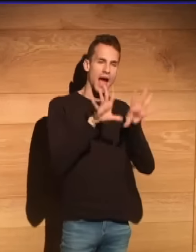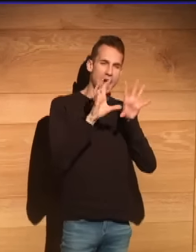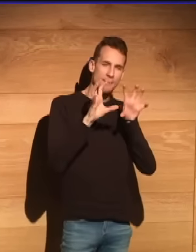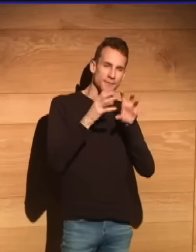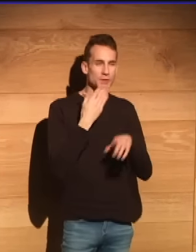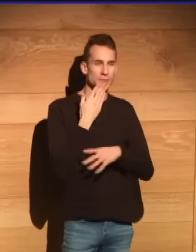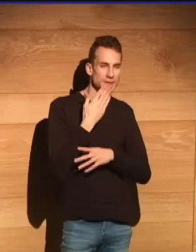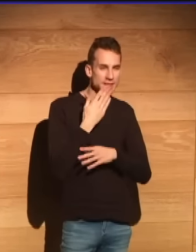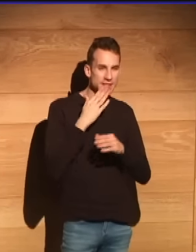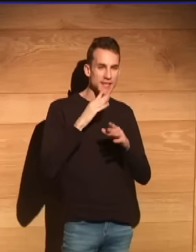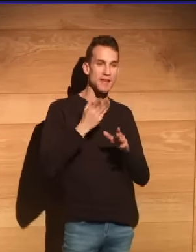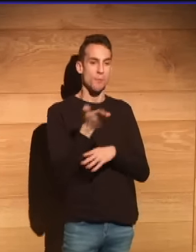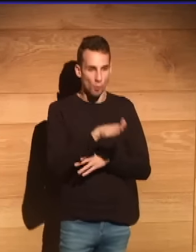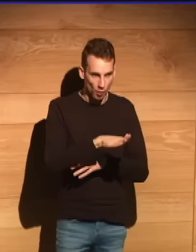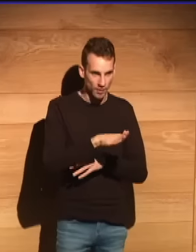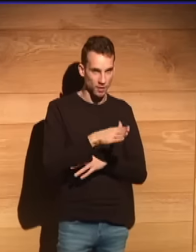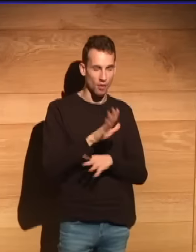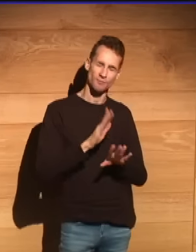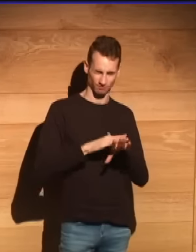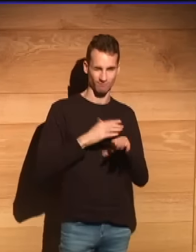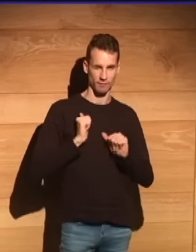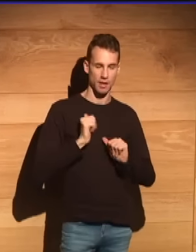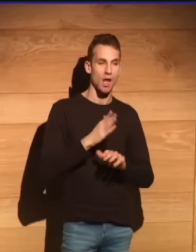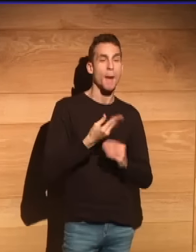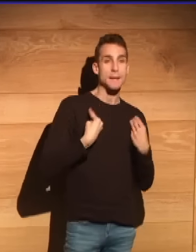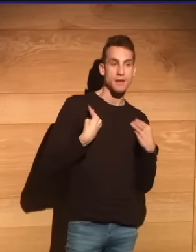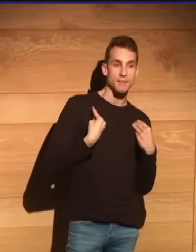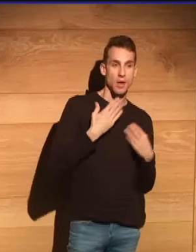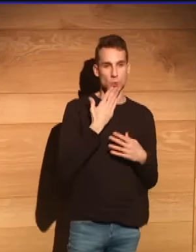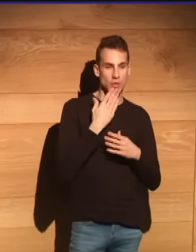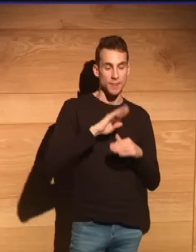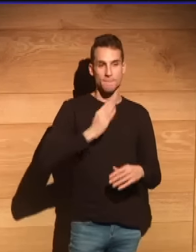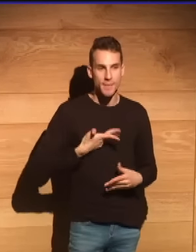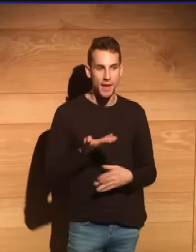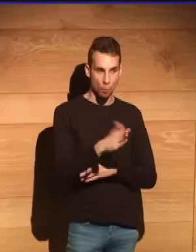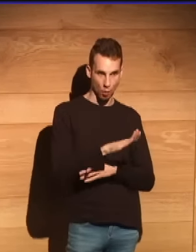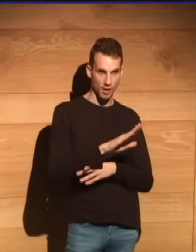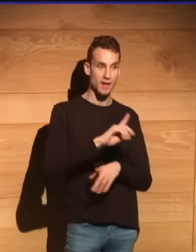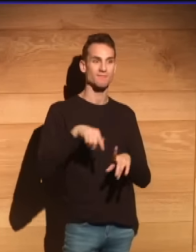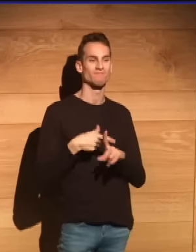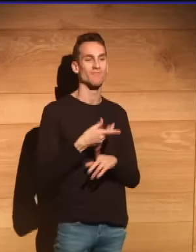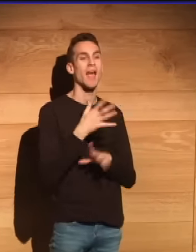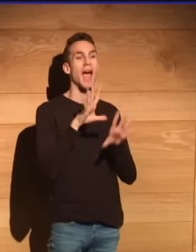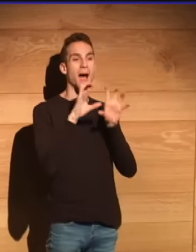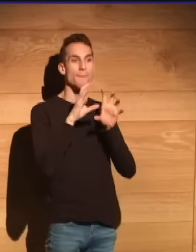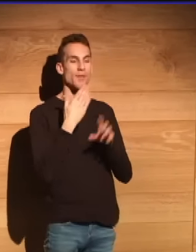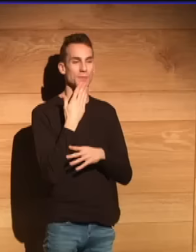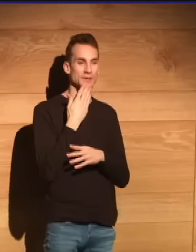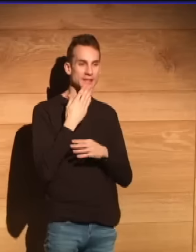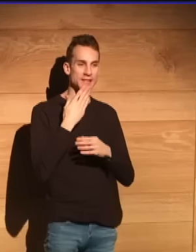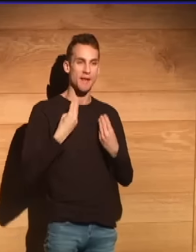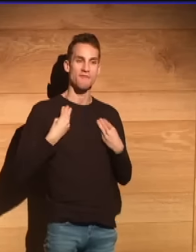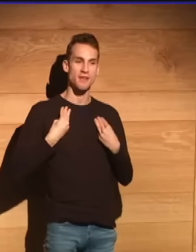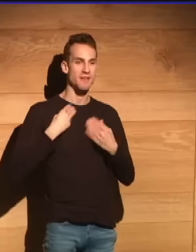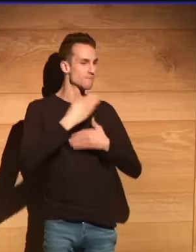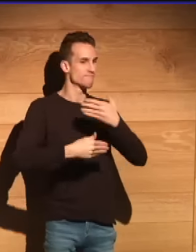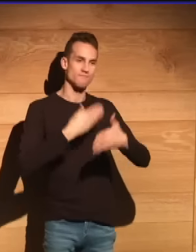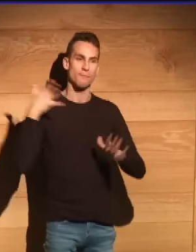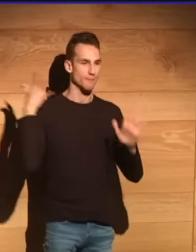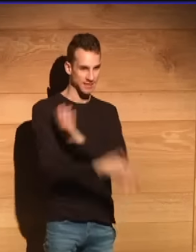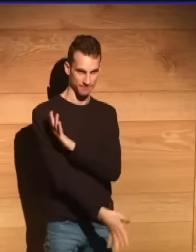fueras a morir. Vive como si fueras a morir mañana y aprende como si fueras a vivir siempre. Esto me lleva